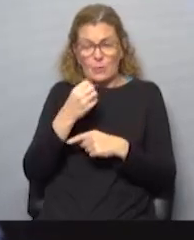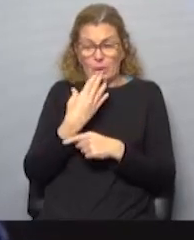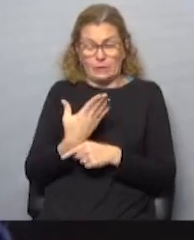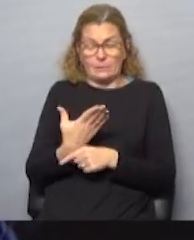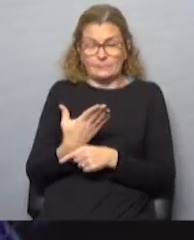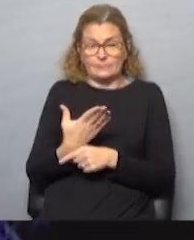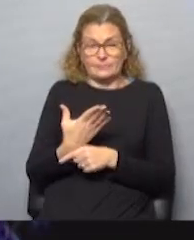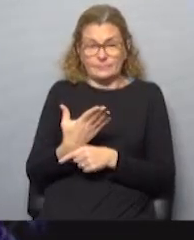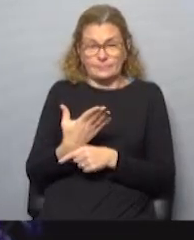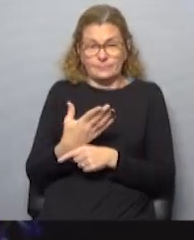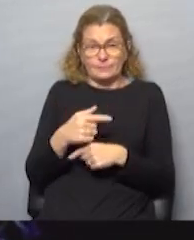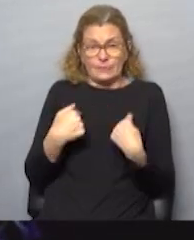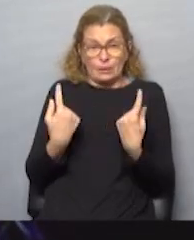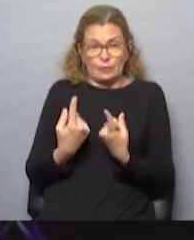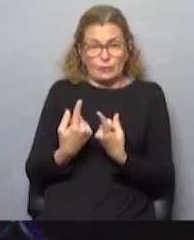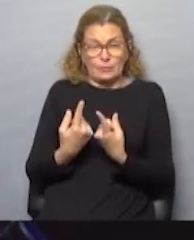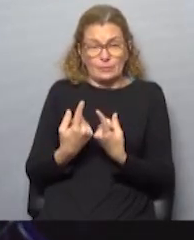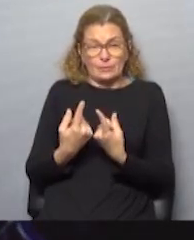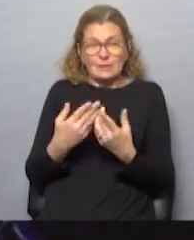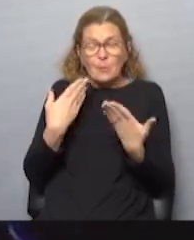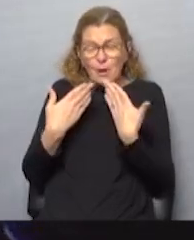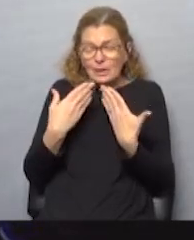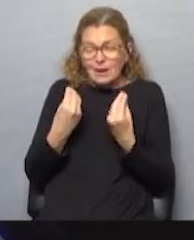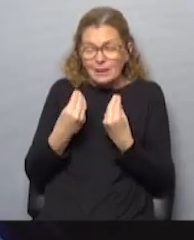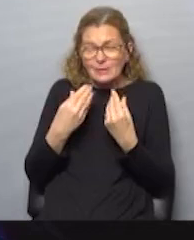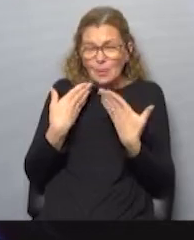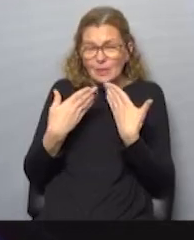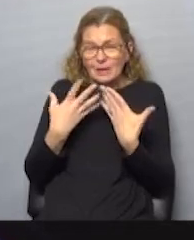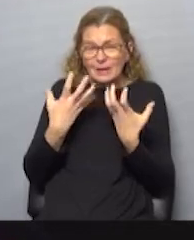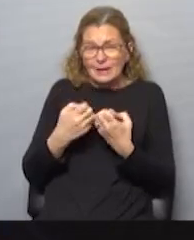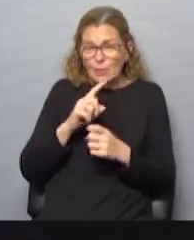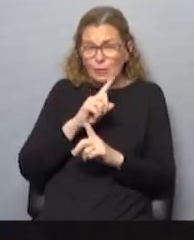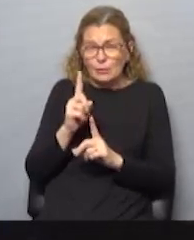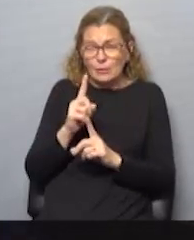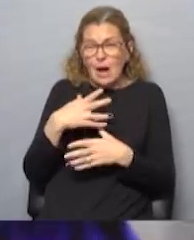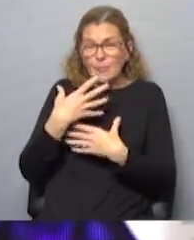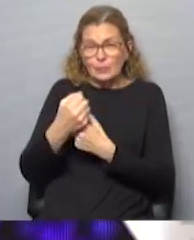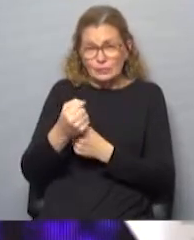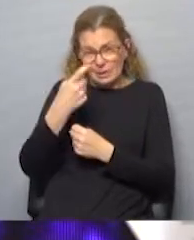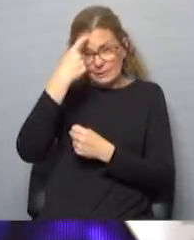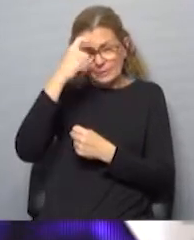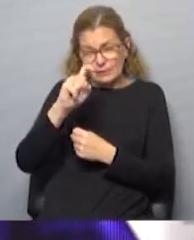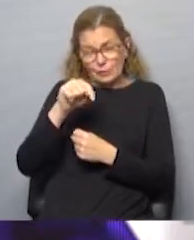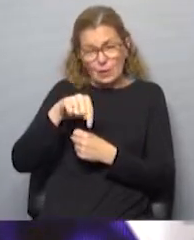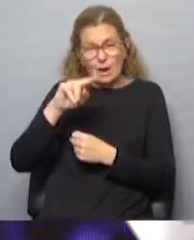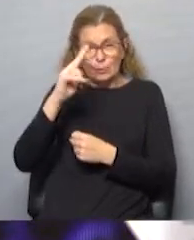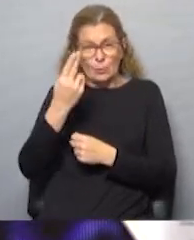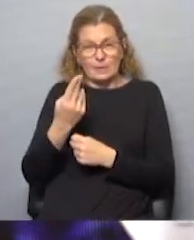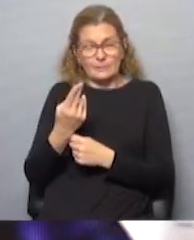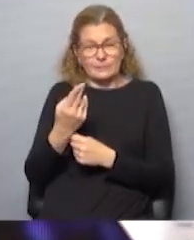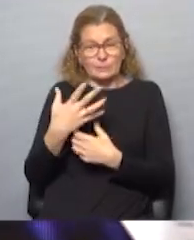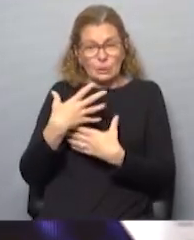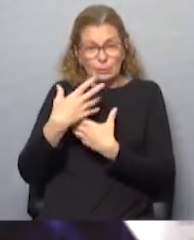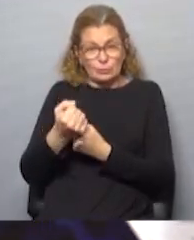o sea somos de qué estamos hablando queremos o no apoyar a los científicos en este país nos